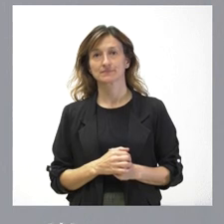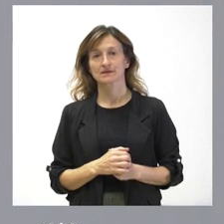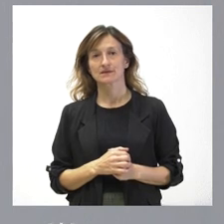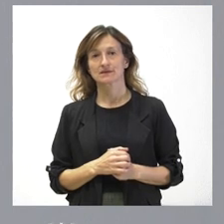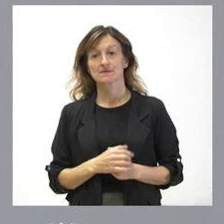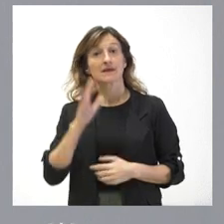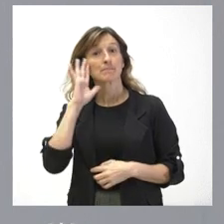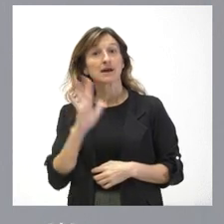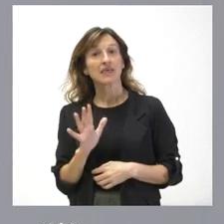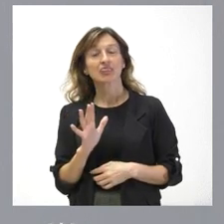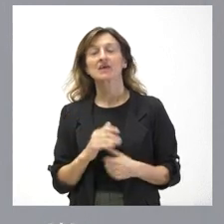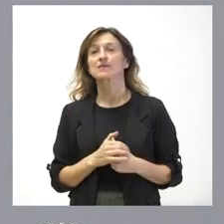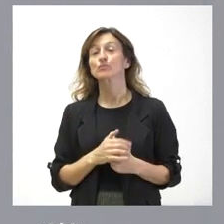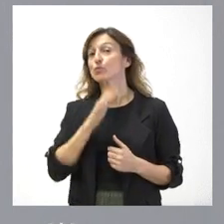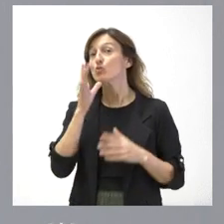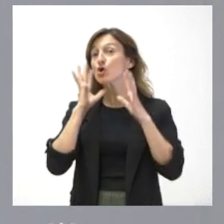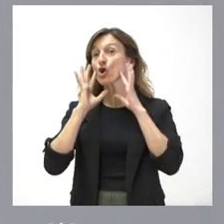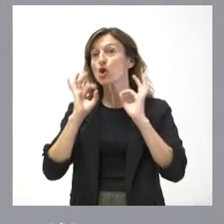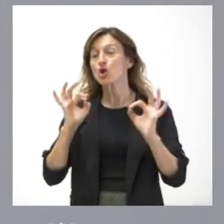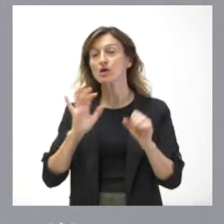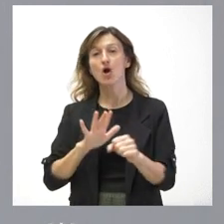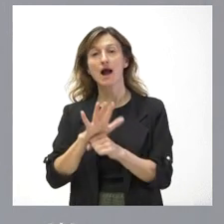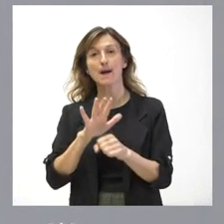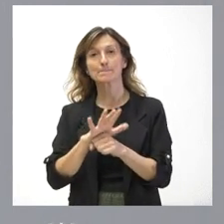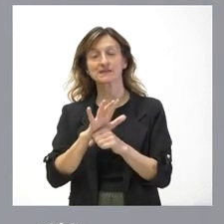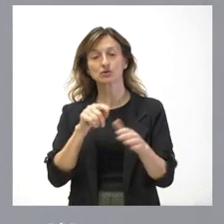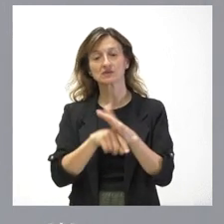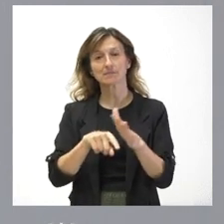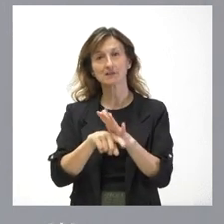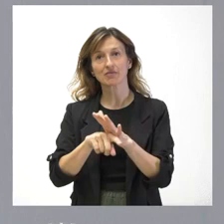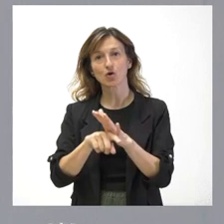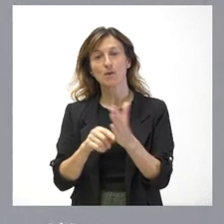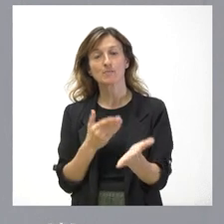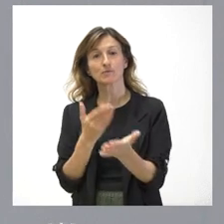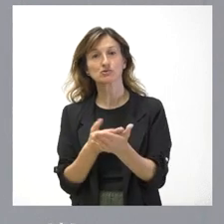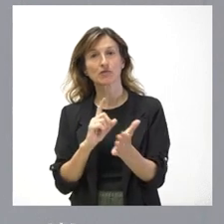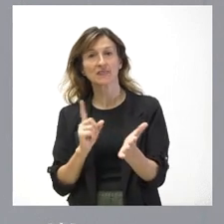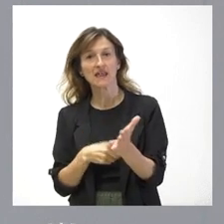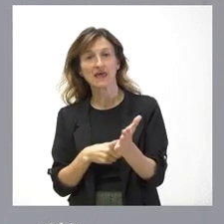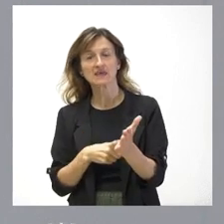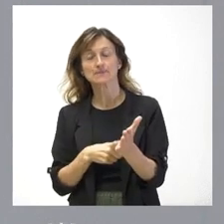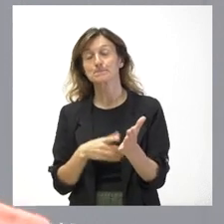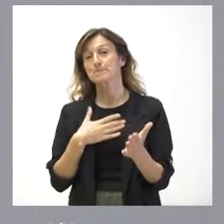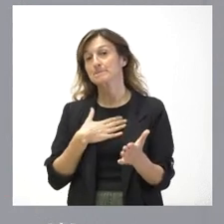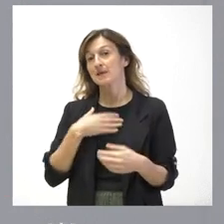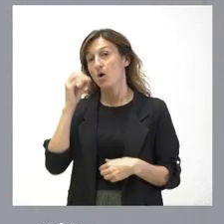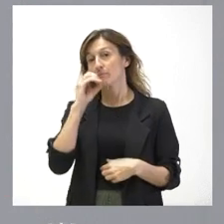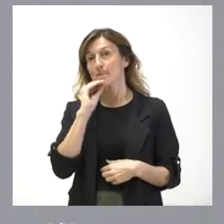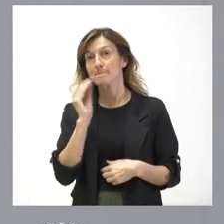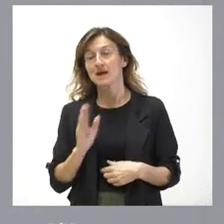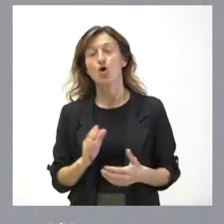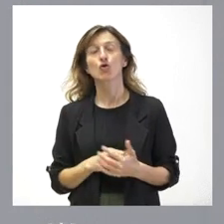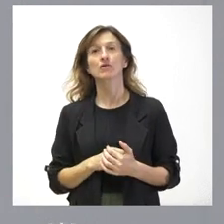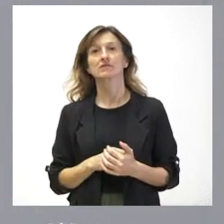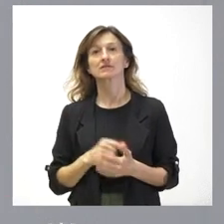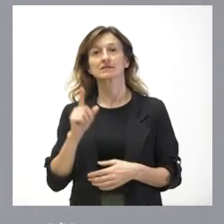parece pues que lo razonable seguramente en el ámbito de la tramitación de esta proposición de ley por parte de los grupos hubiera sido como también manifestaban